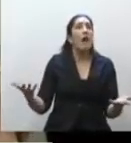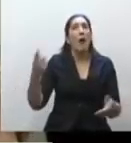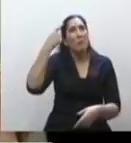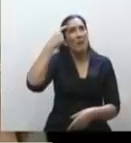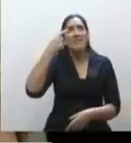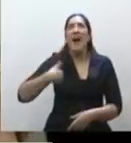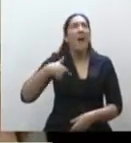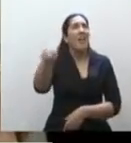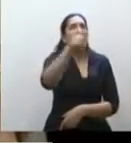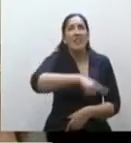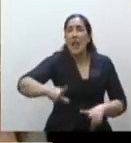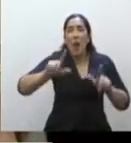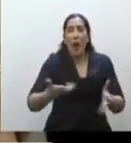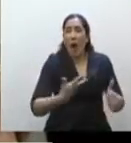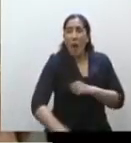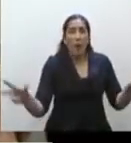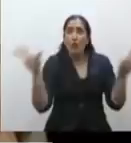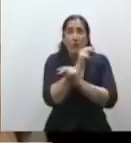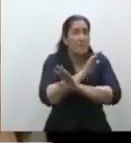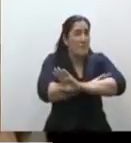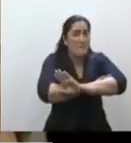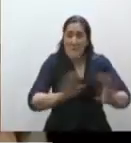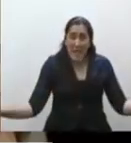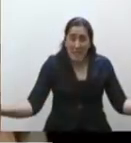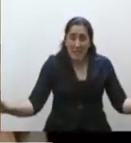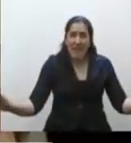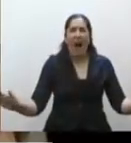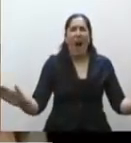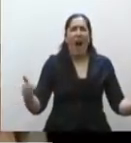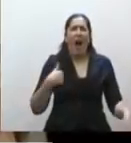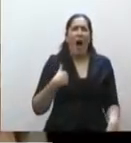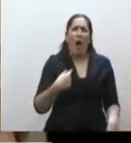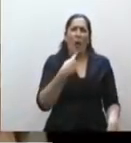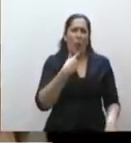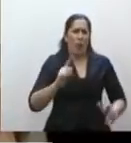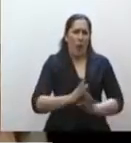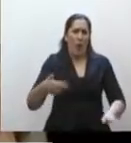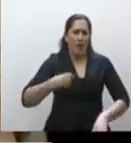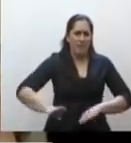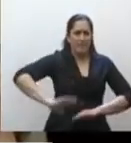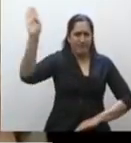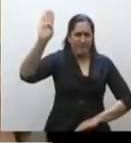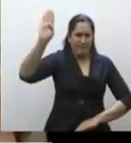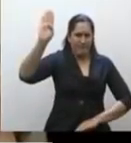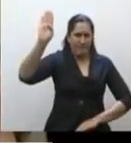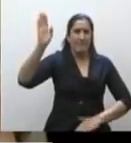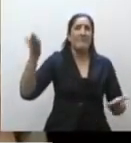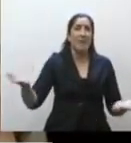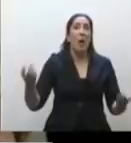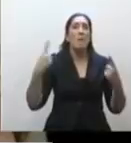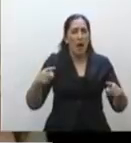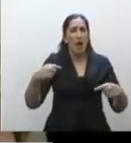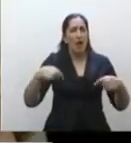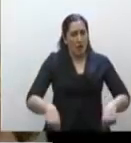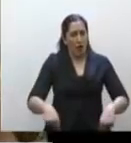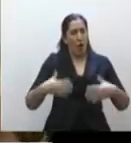abortos en la República Argentina, no tendría ninguna duda en levantar la mano. El problema es que este cuerpo hoy